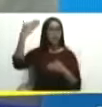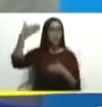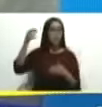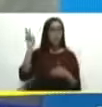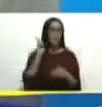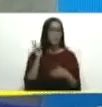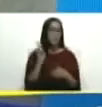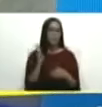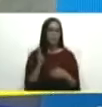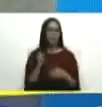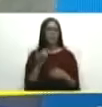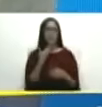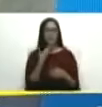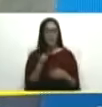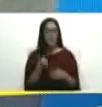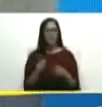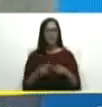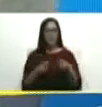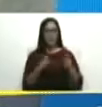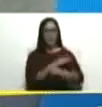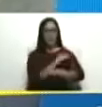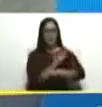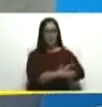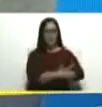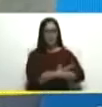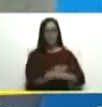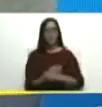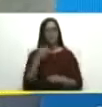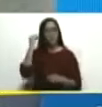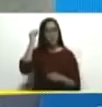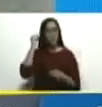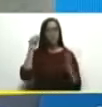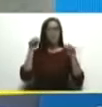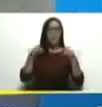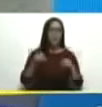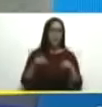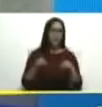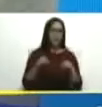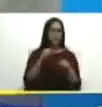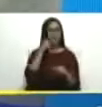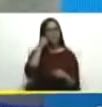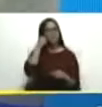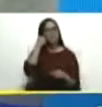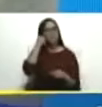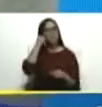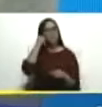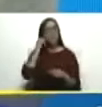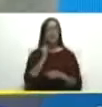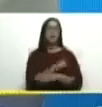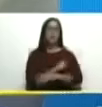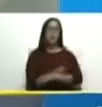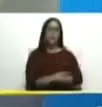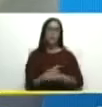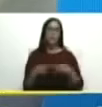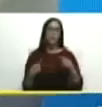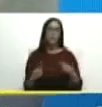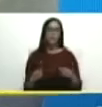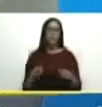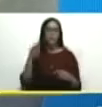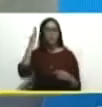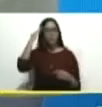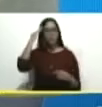venezolano se van a mejorar y se van a fortalecer. Entonces, yo creo que ahí eso el Poder Popular